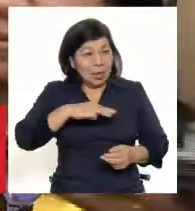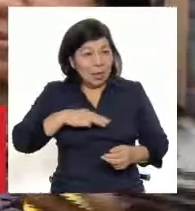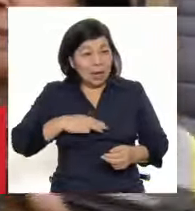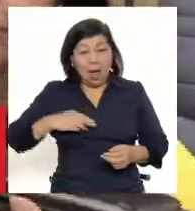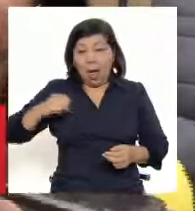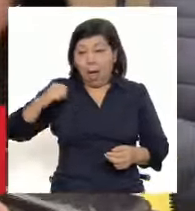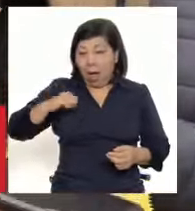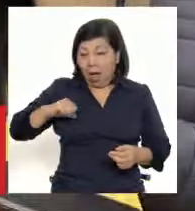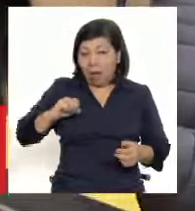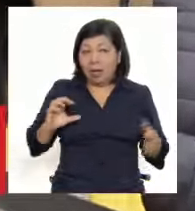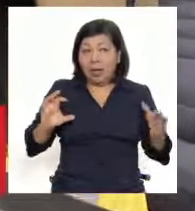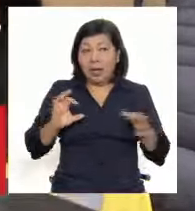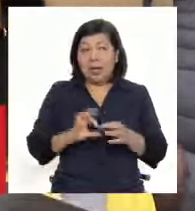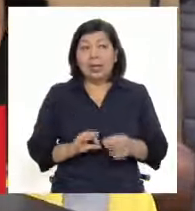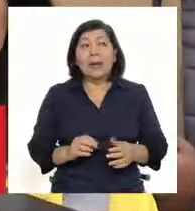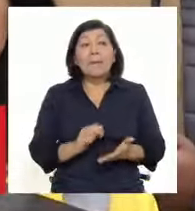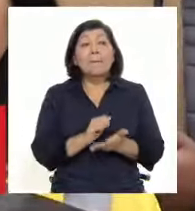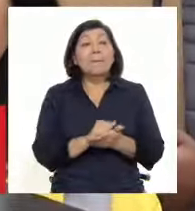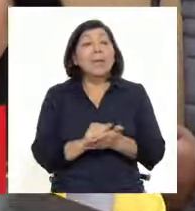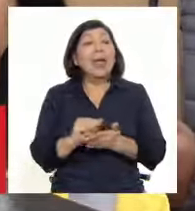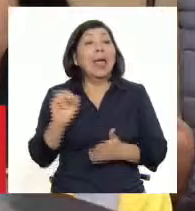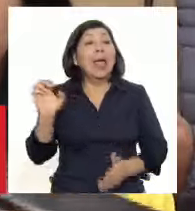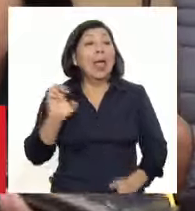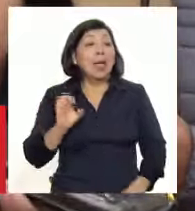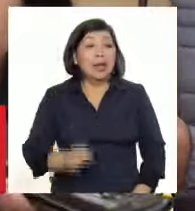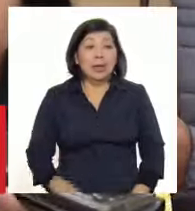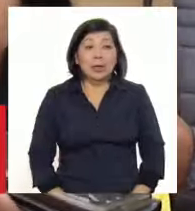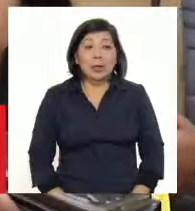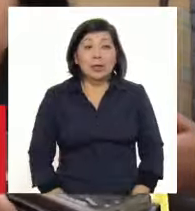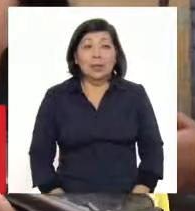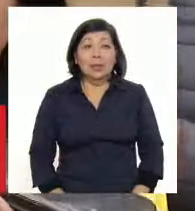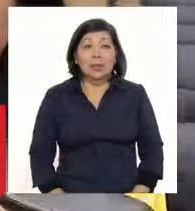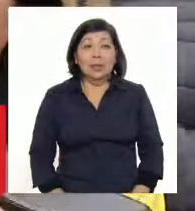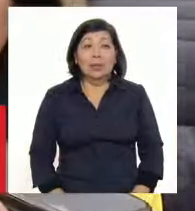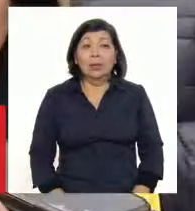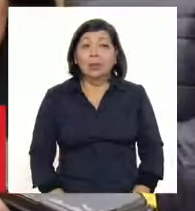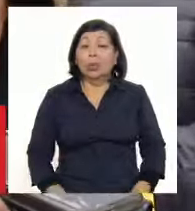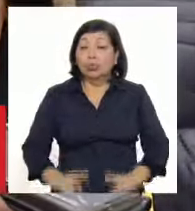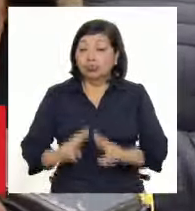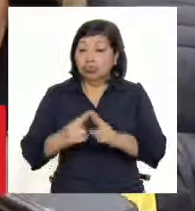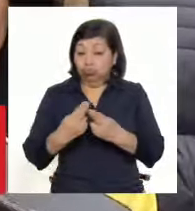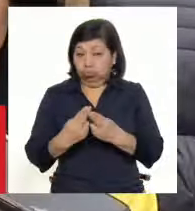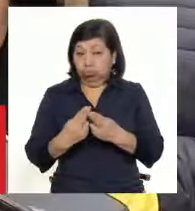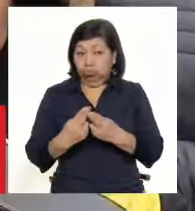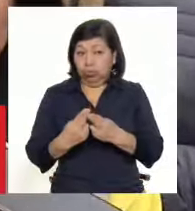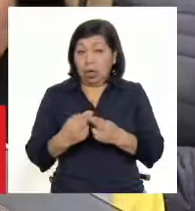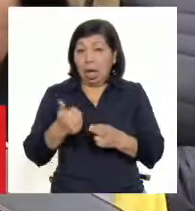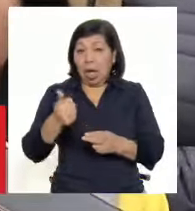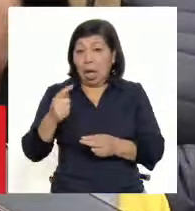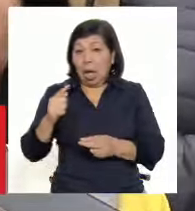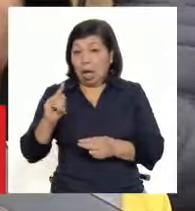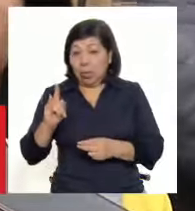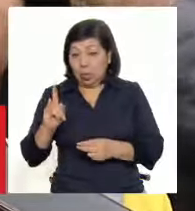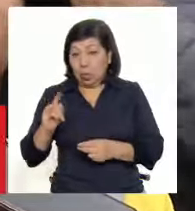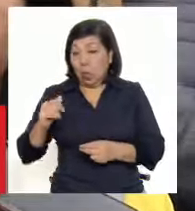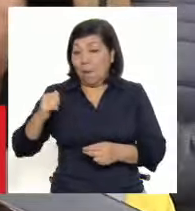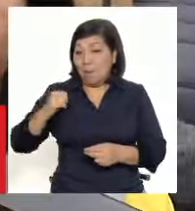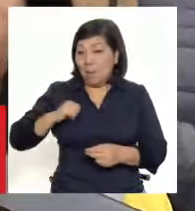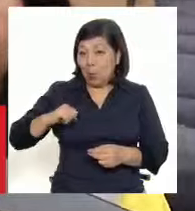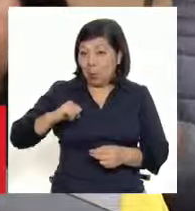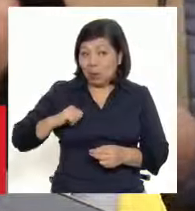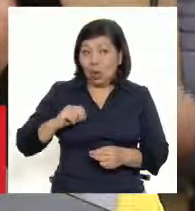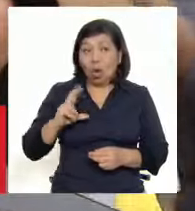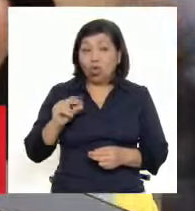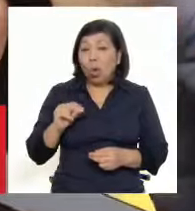el alcalde, en el mes de enero, la mesa técnica conformada por la ATU y la